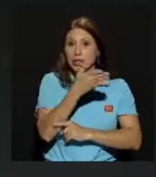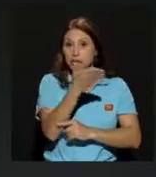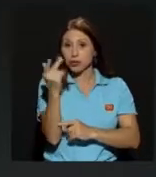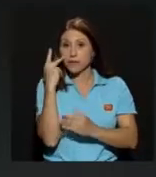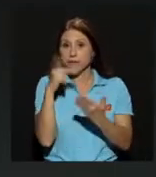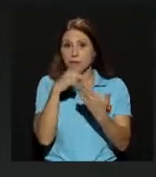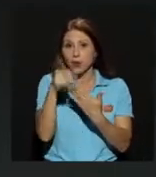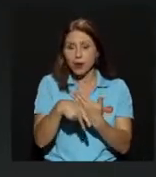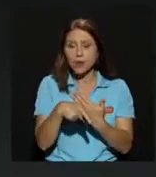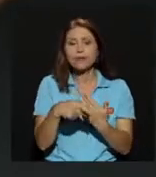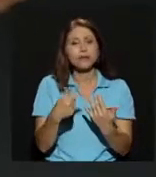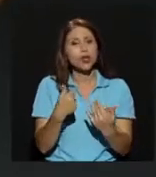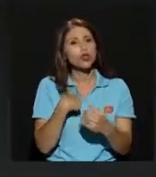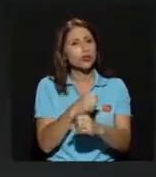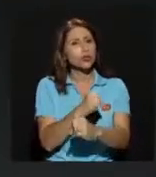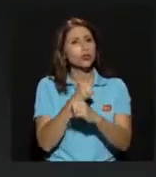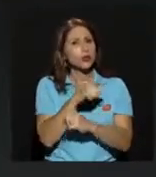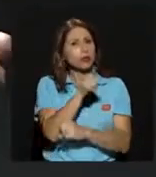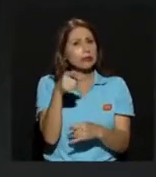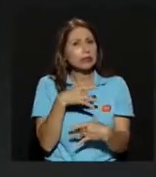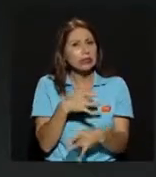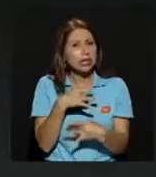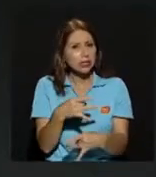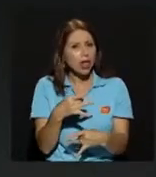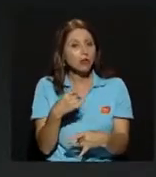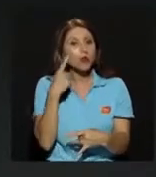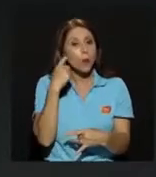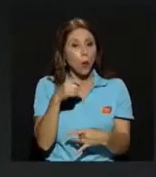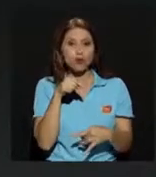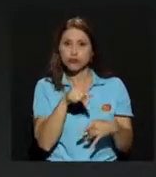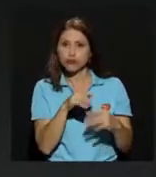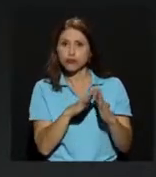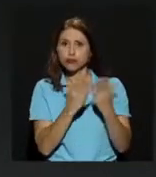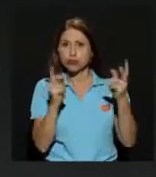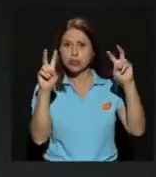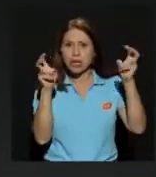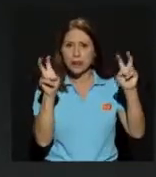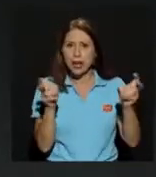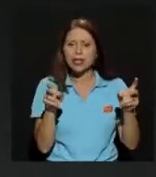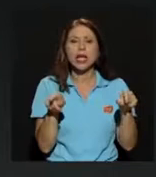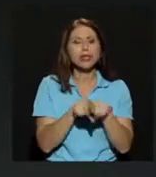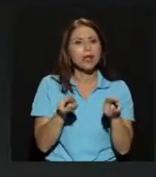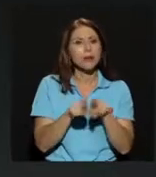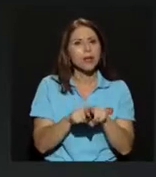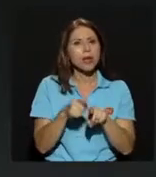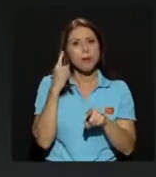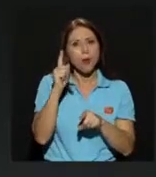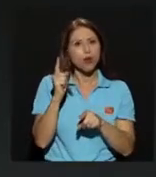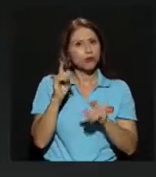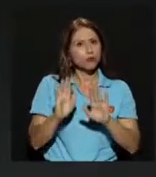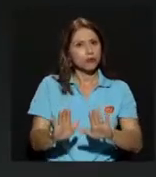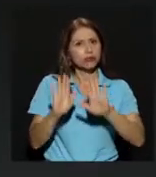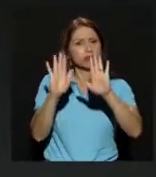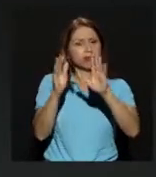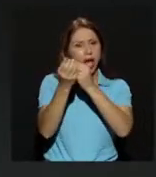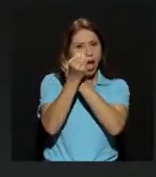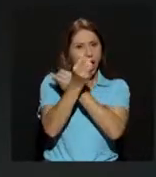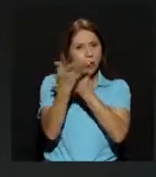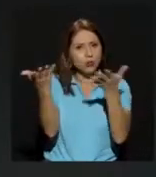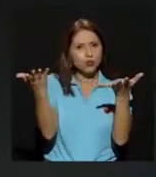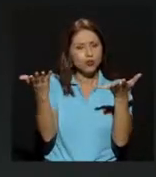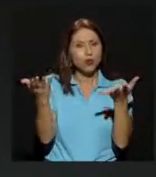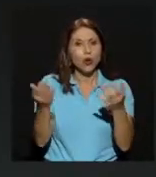estoy seguro que estarán interesados tanto por la temática como por ese maravilloso anuncio de que